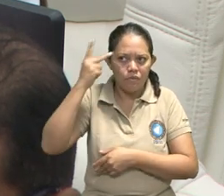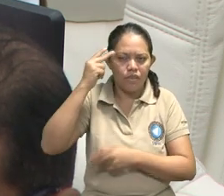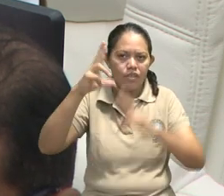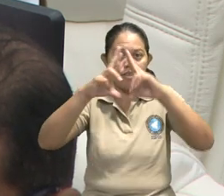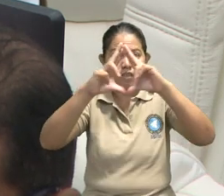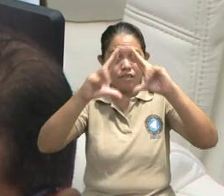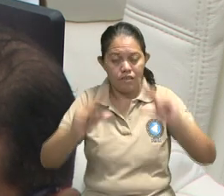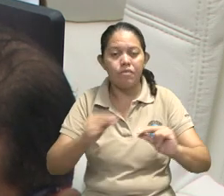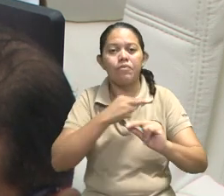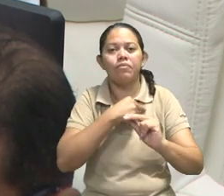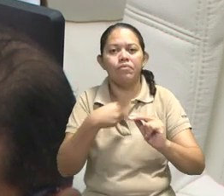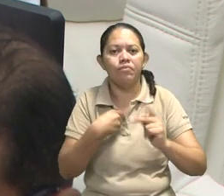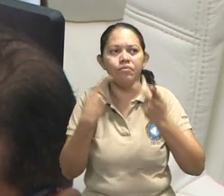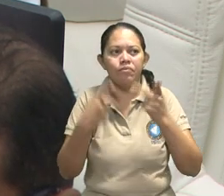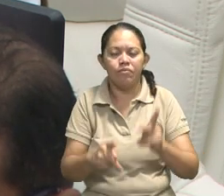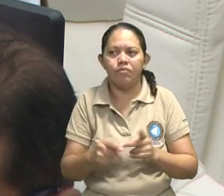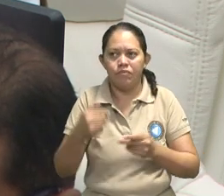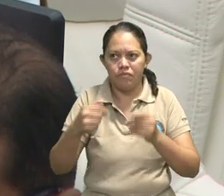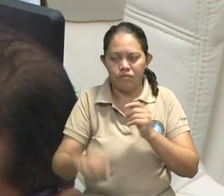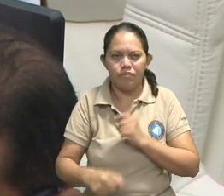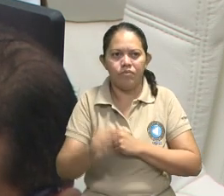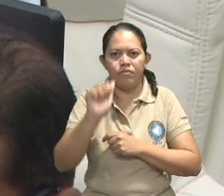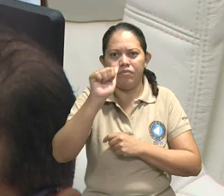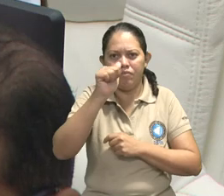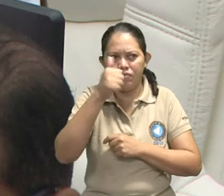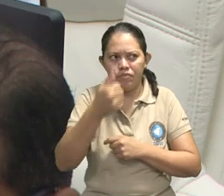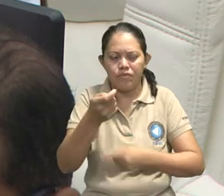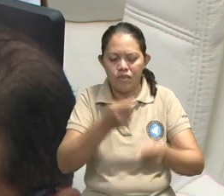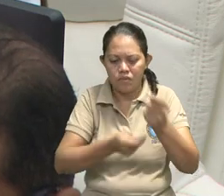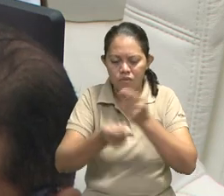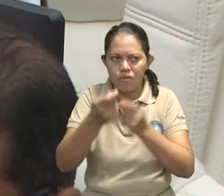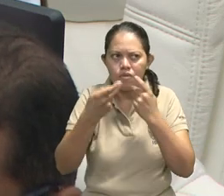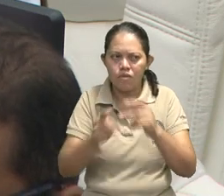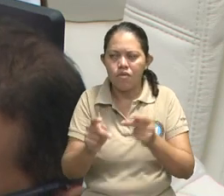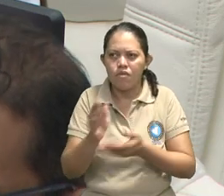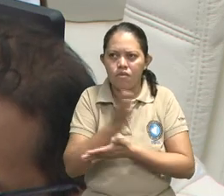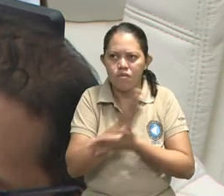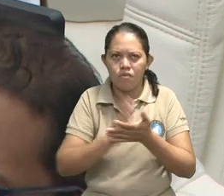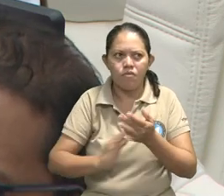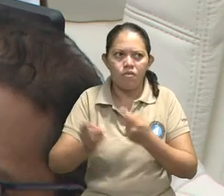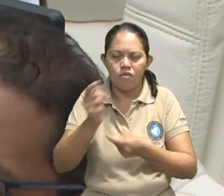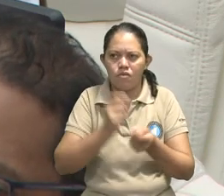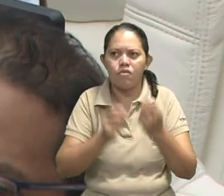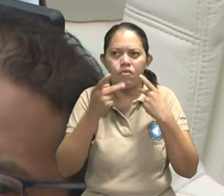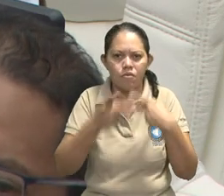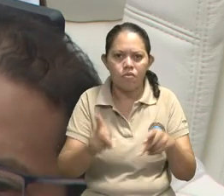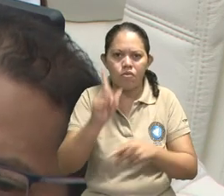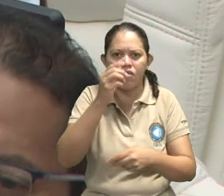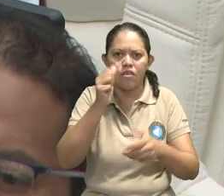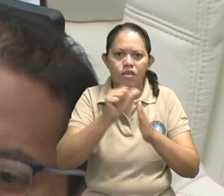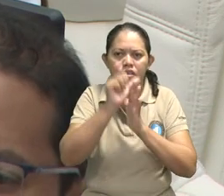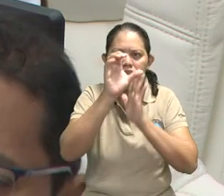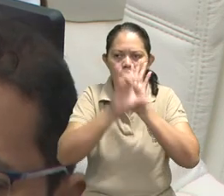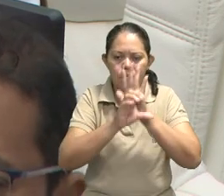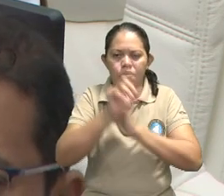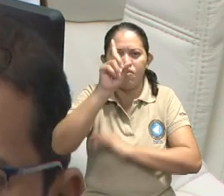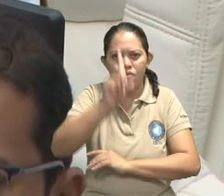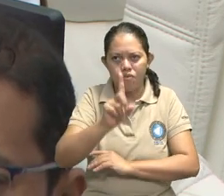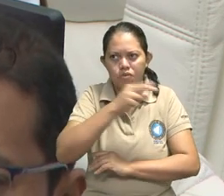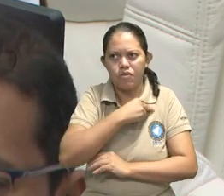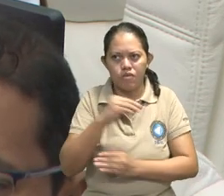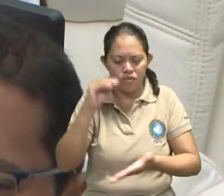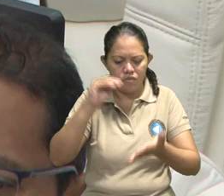República de Nicaragua, en el título sexto, Economía Nacional, Reforma Agraria y Finanzas Públicas, capítulo 1, Economía